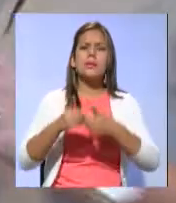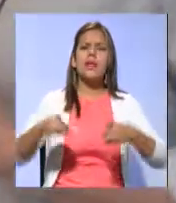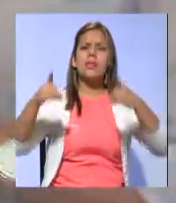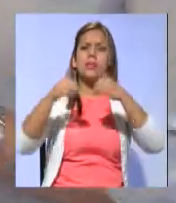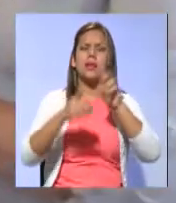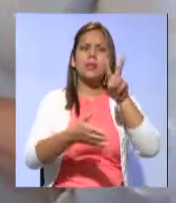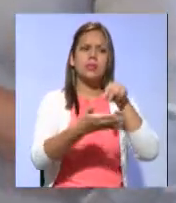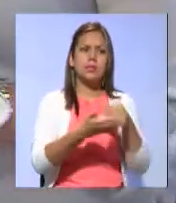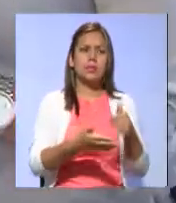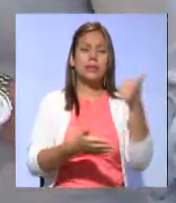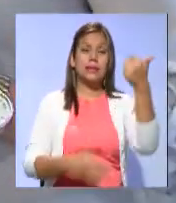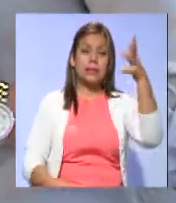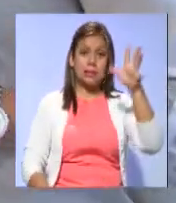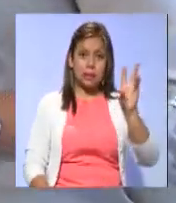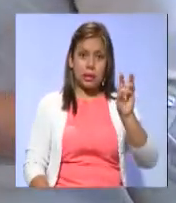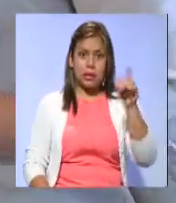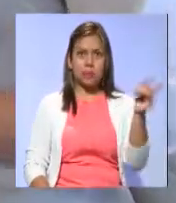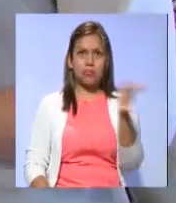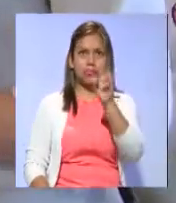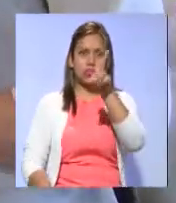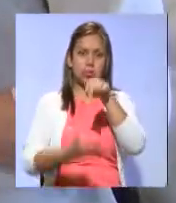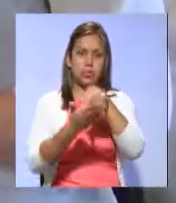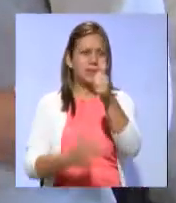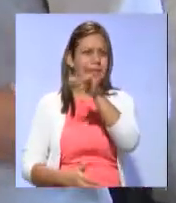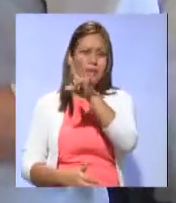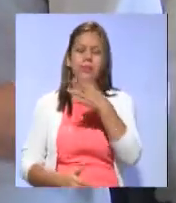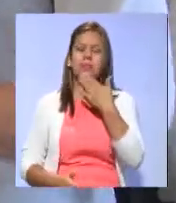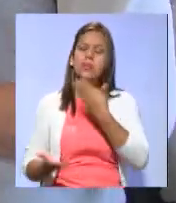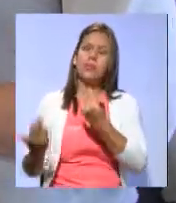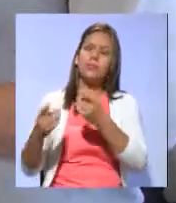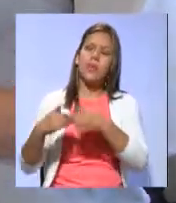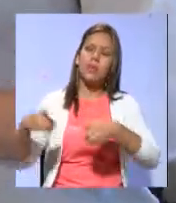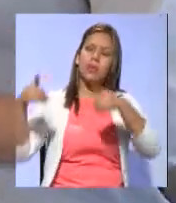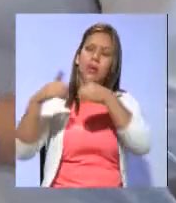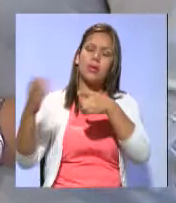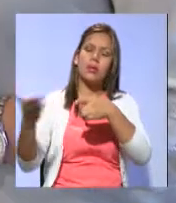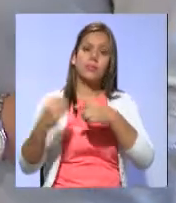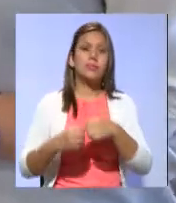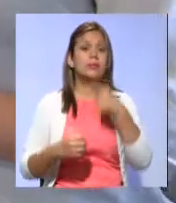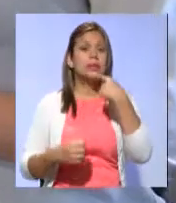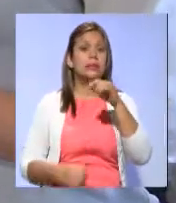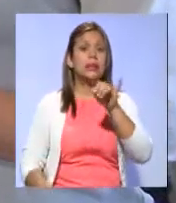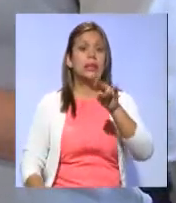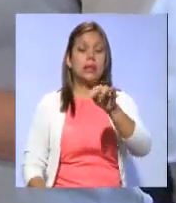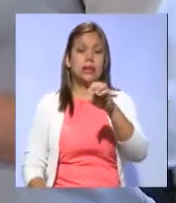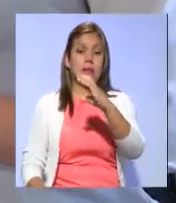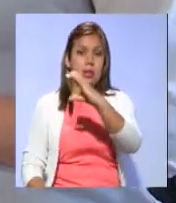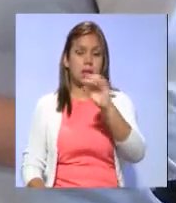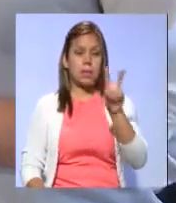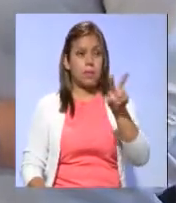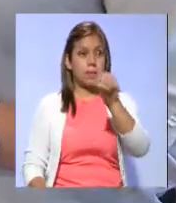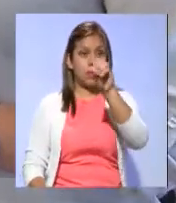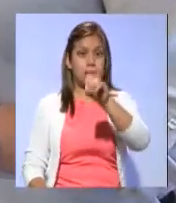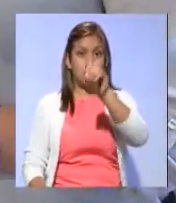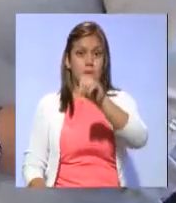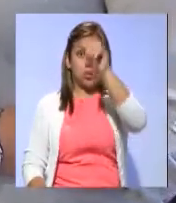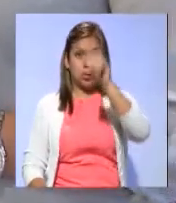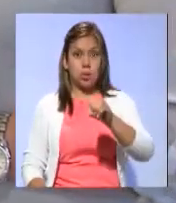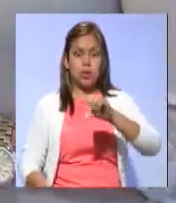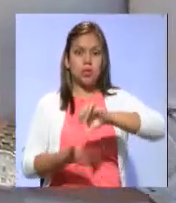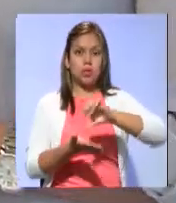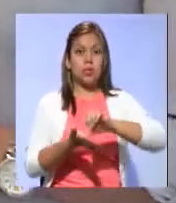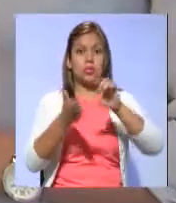del 2016-2017 con respecto al INE? En el 2016 el INE nos indica que el 20% de